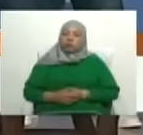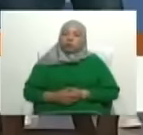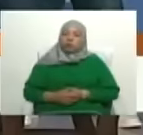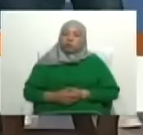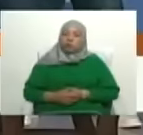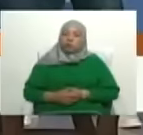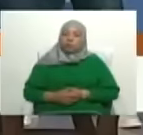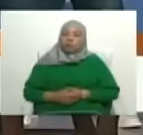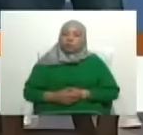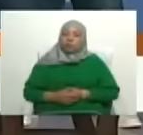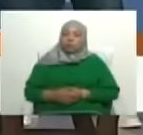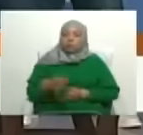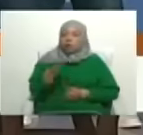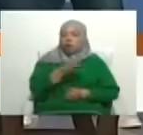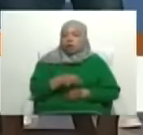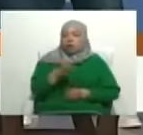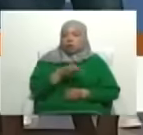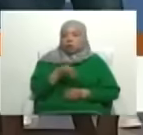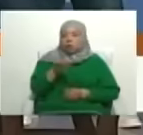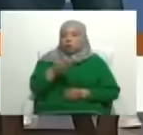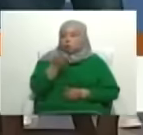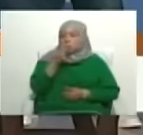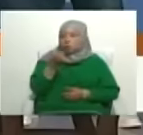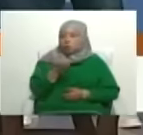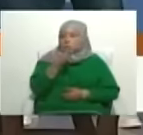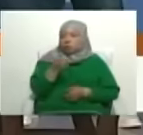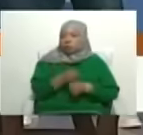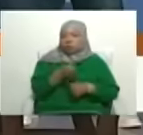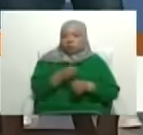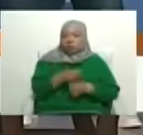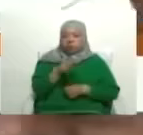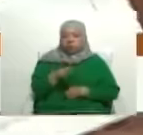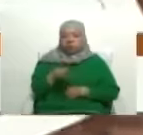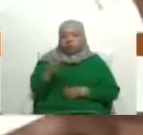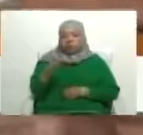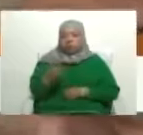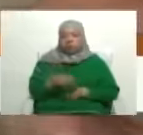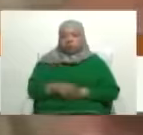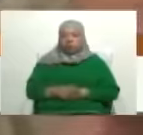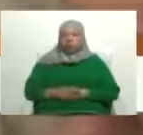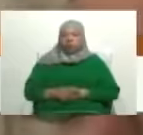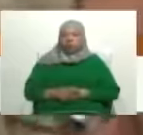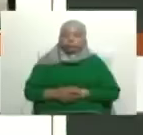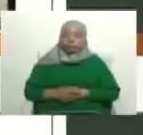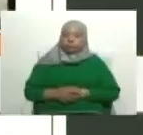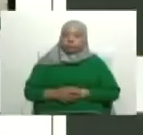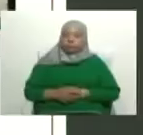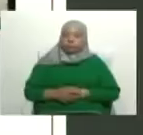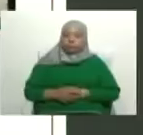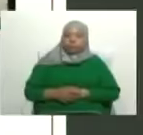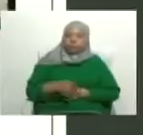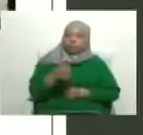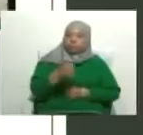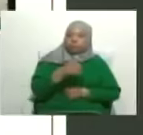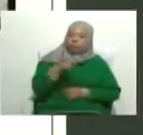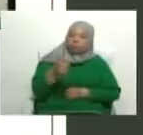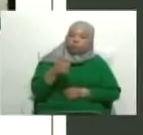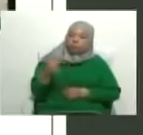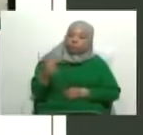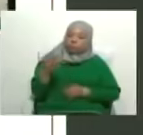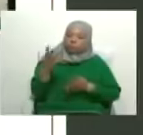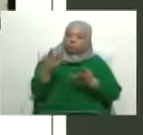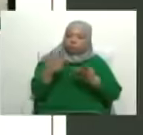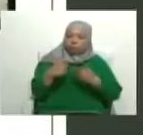Este señor, así lo confiesa, Heredia Gervasio, le decían, cada vez que publiques algo, son